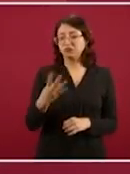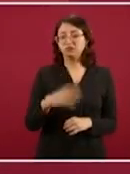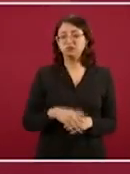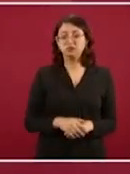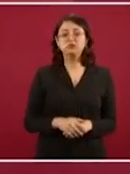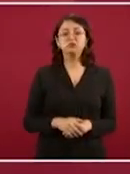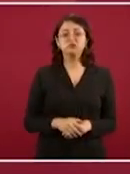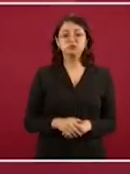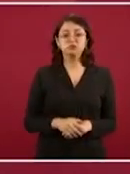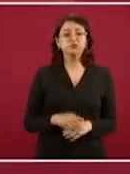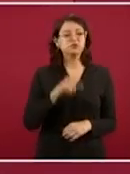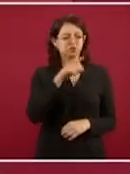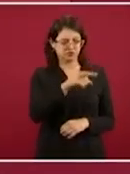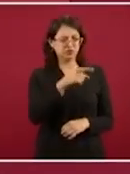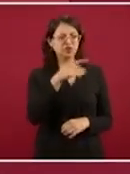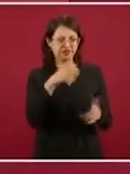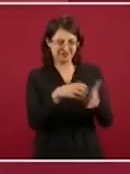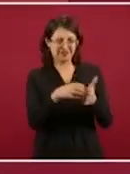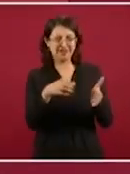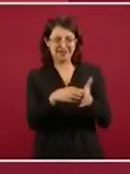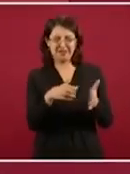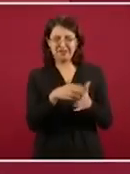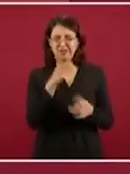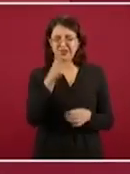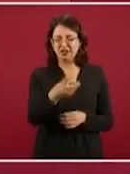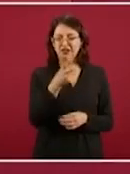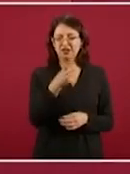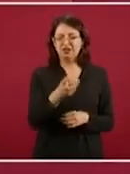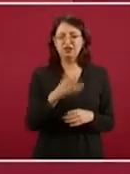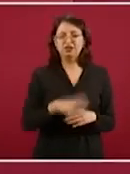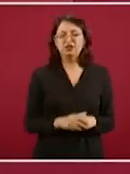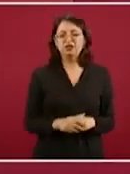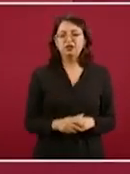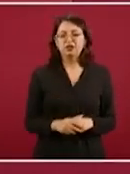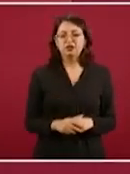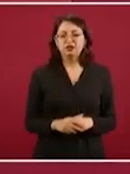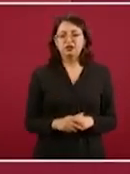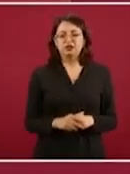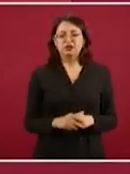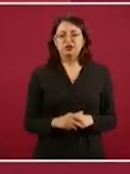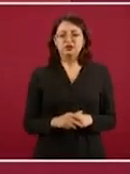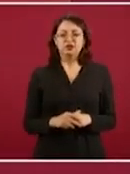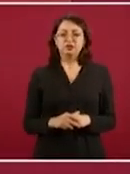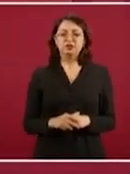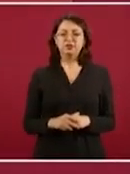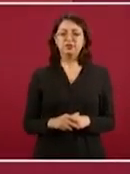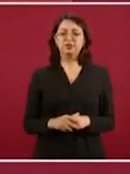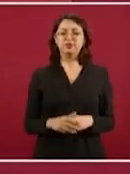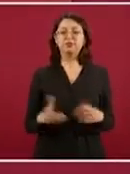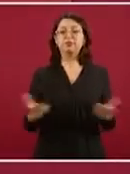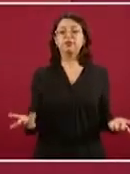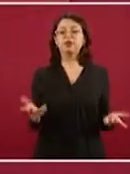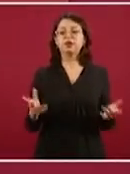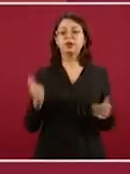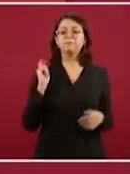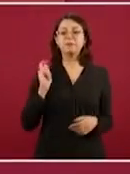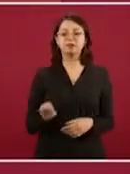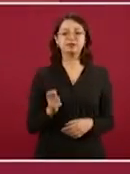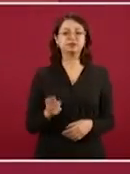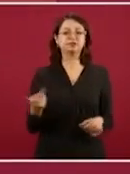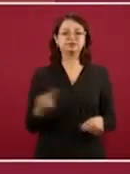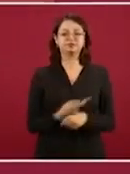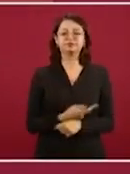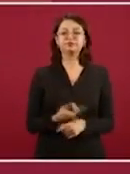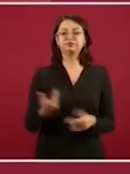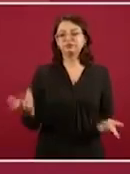94, sí, lo de las cajas, les cuento así. Vamos a una elección y